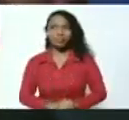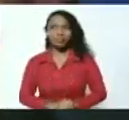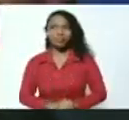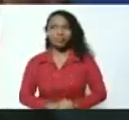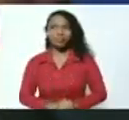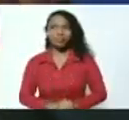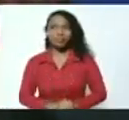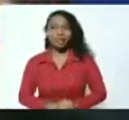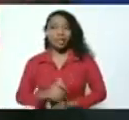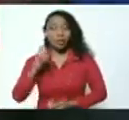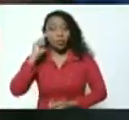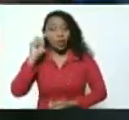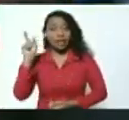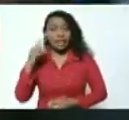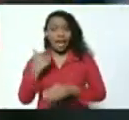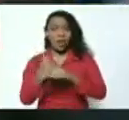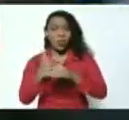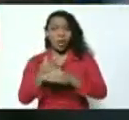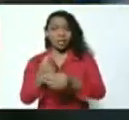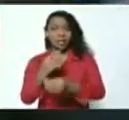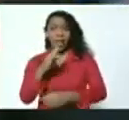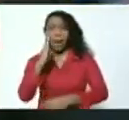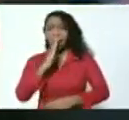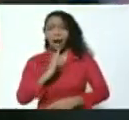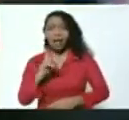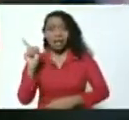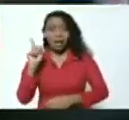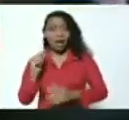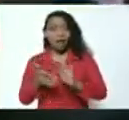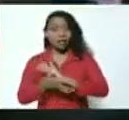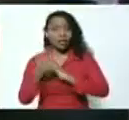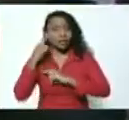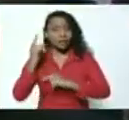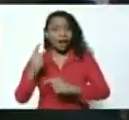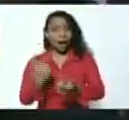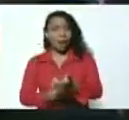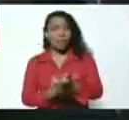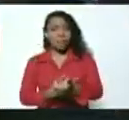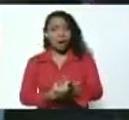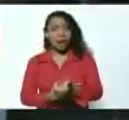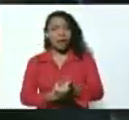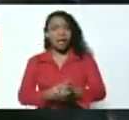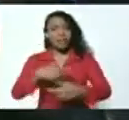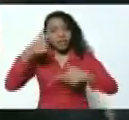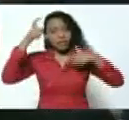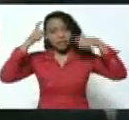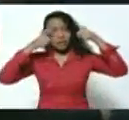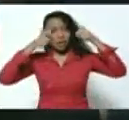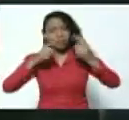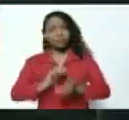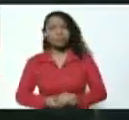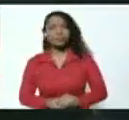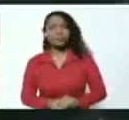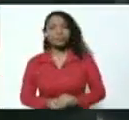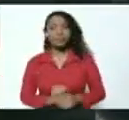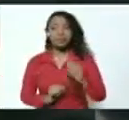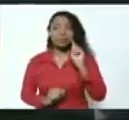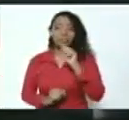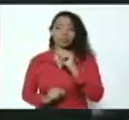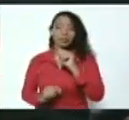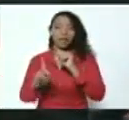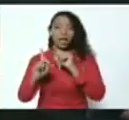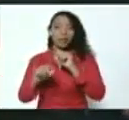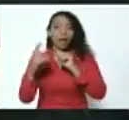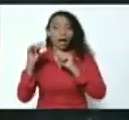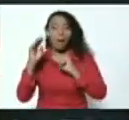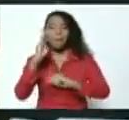Carmen además es paisana, barinesa, hermana en Chávez. Allá veo a Edgardo, también